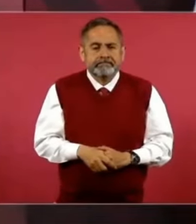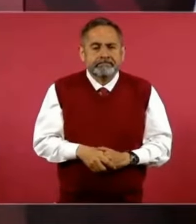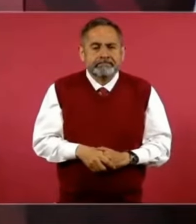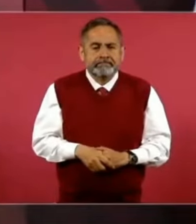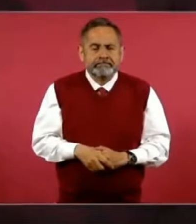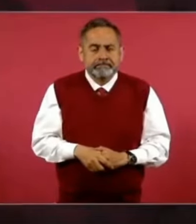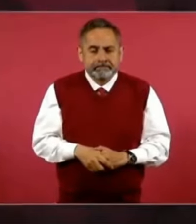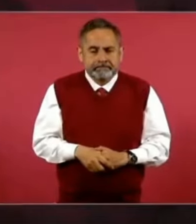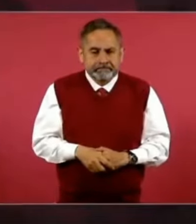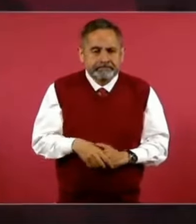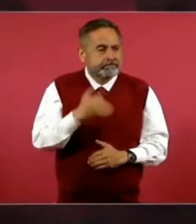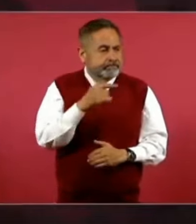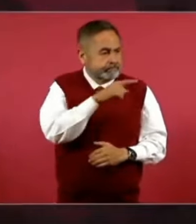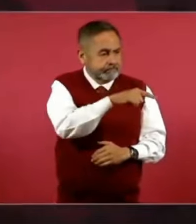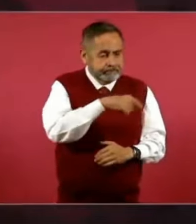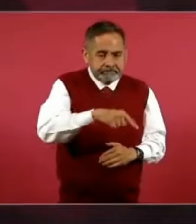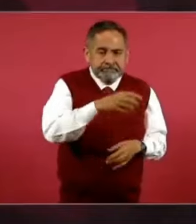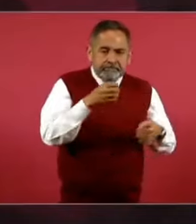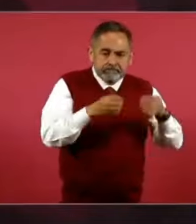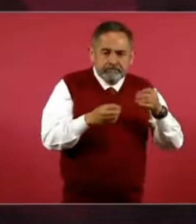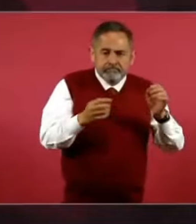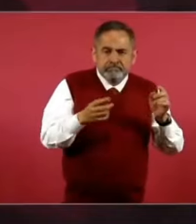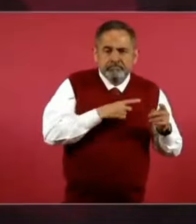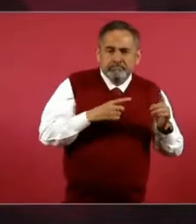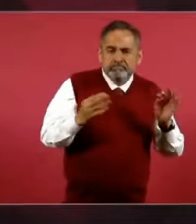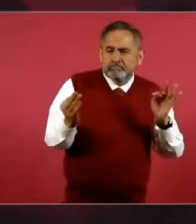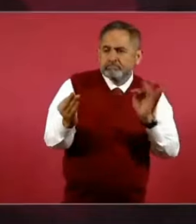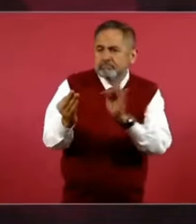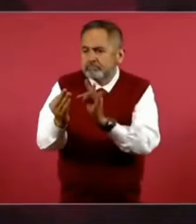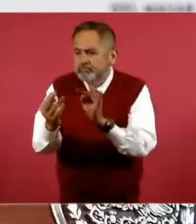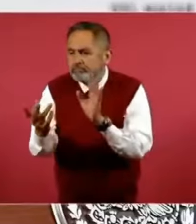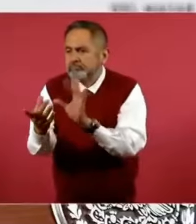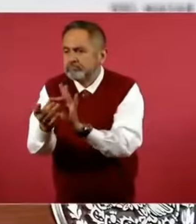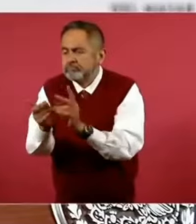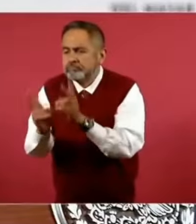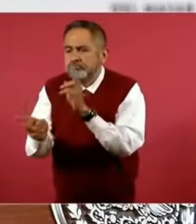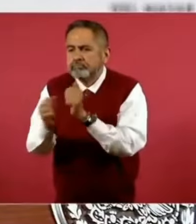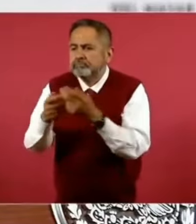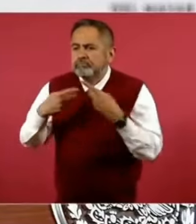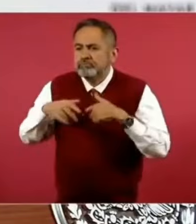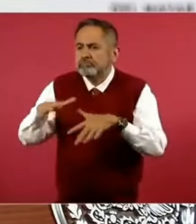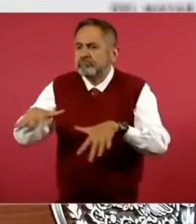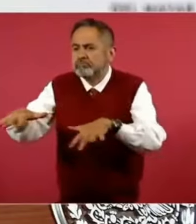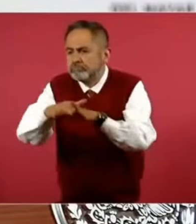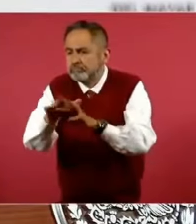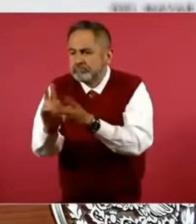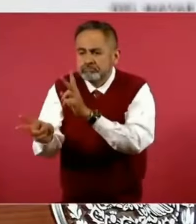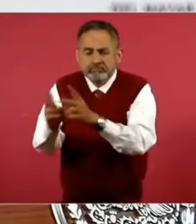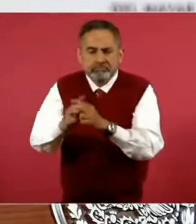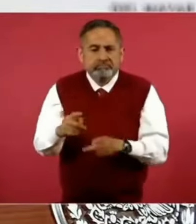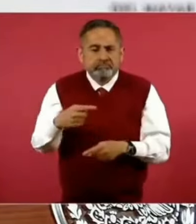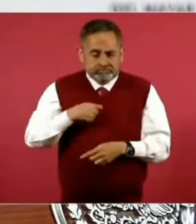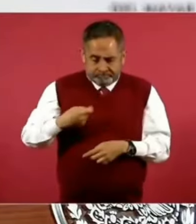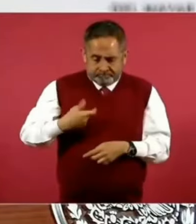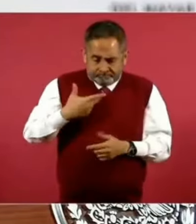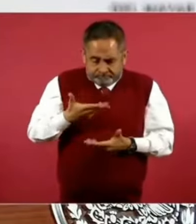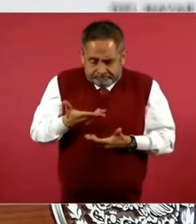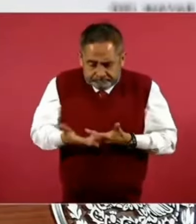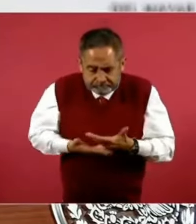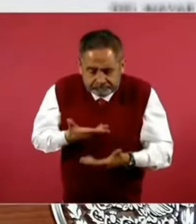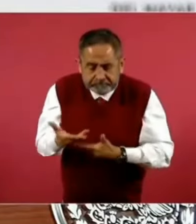Y acercar la autoridad al pueblo, que nosotros somos servidores públicos,